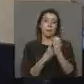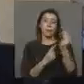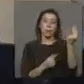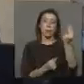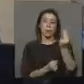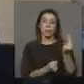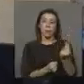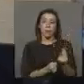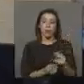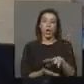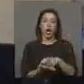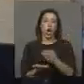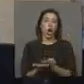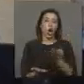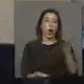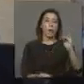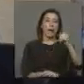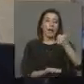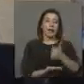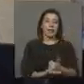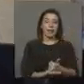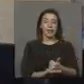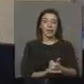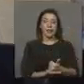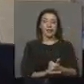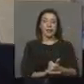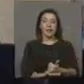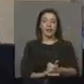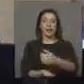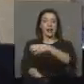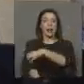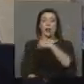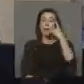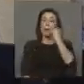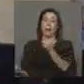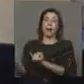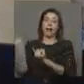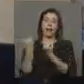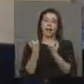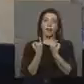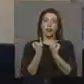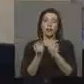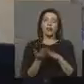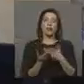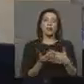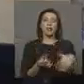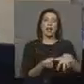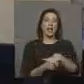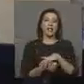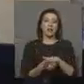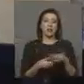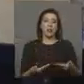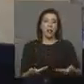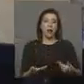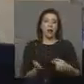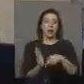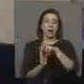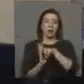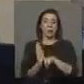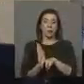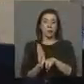Artes con copia del Intendente de la Región para que se informe respecto a la situación actual de este proyecto,